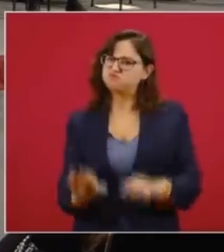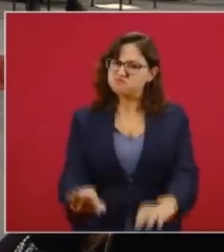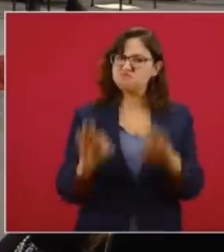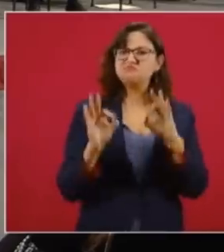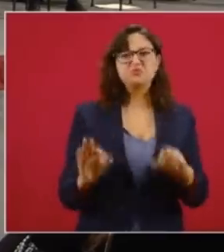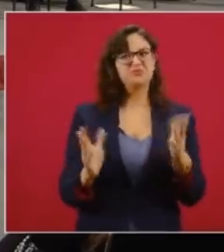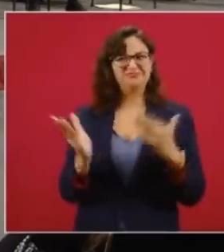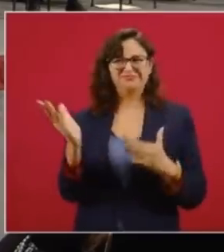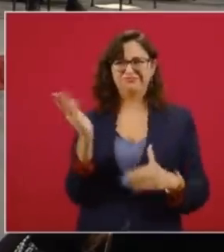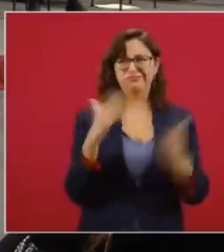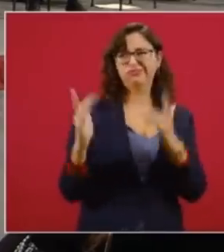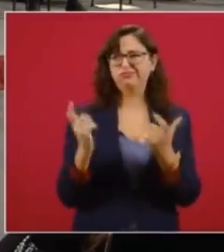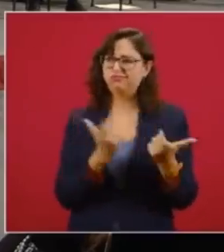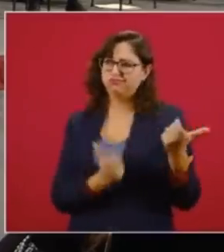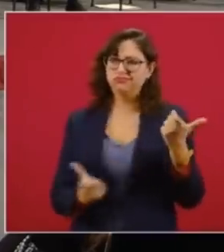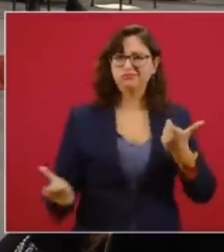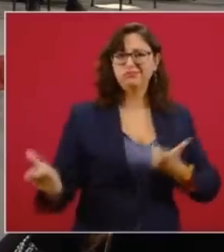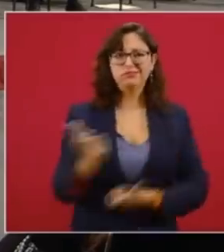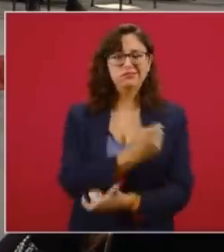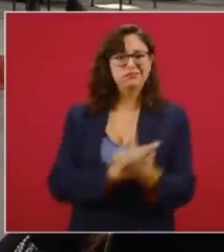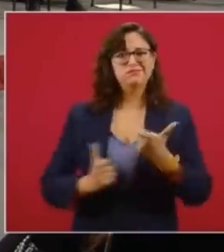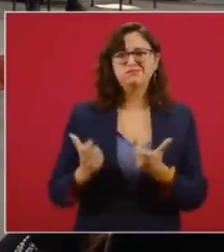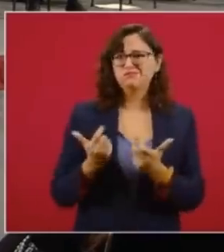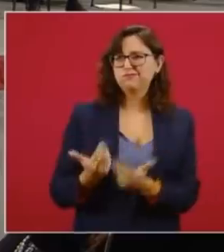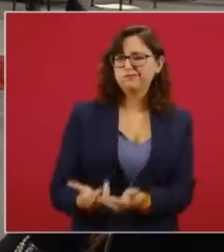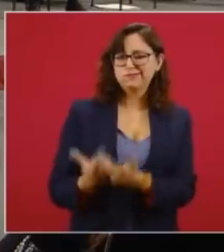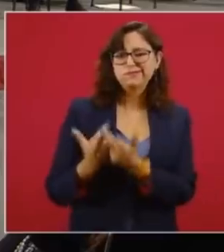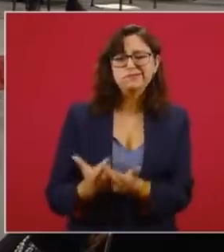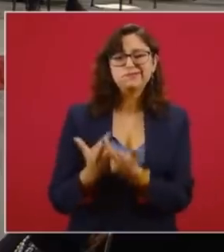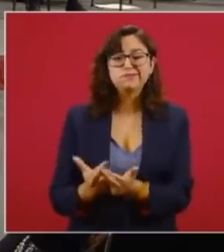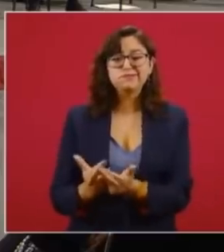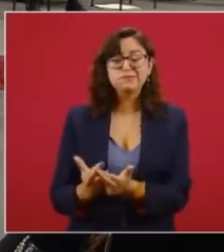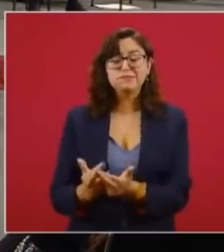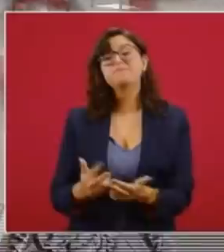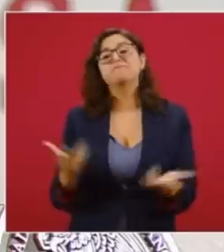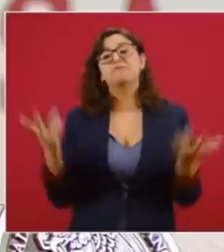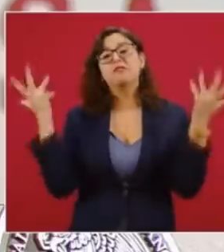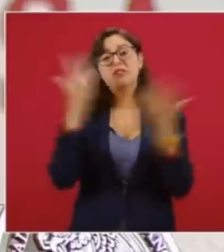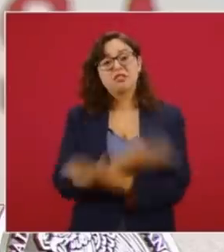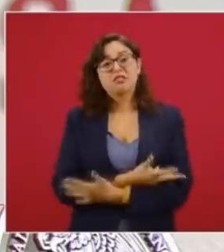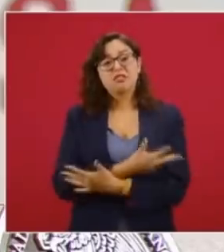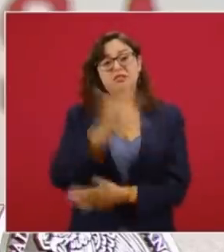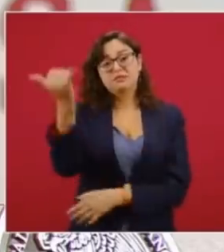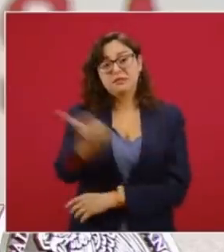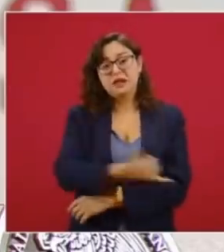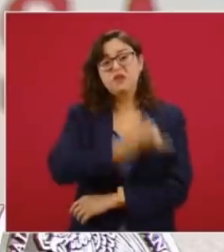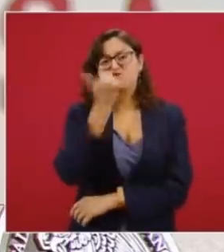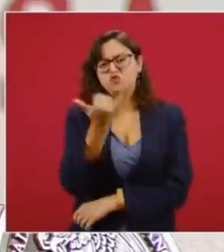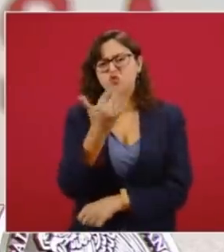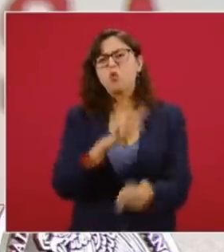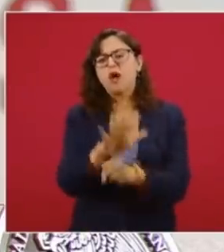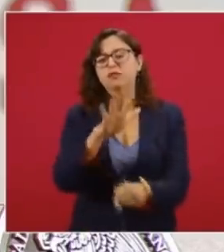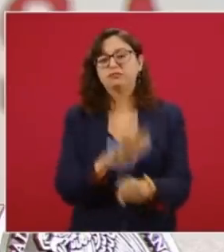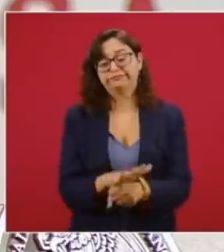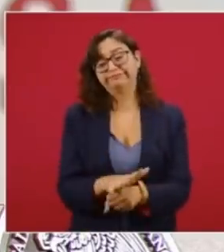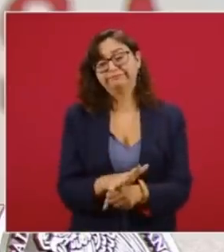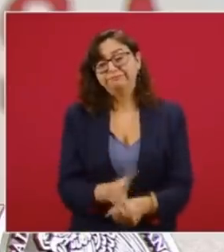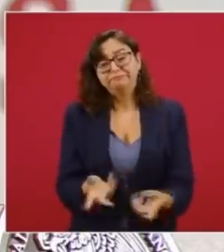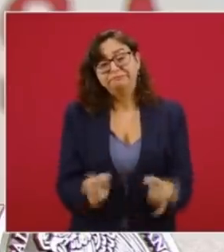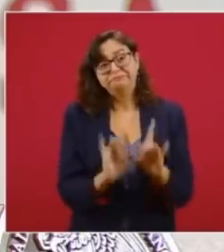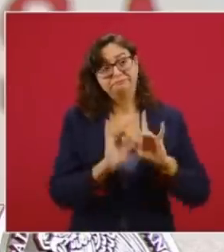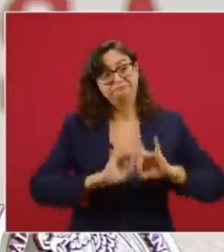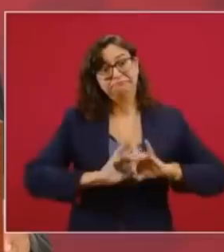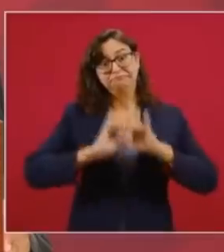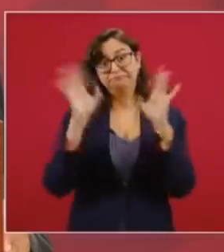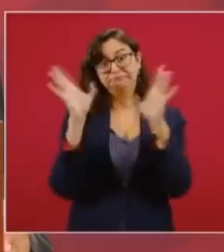porque nunca pensamos que el impacto que iba a tener el COVID sobre la salud